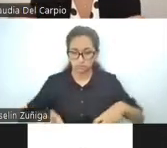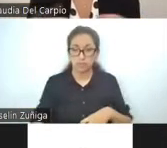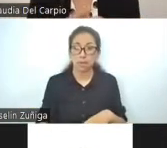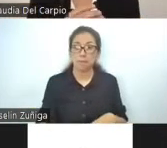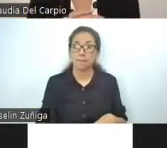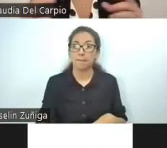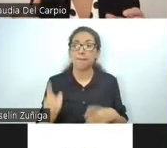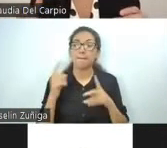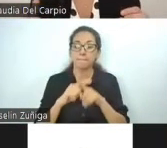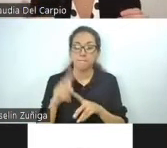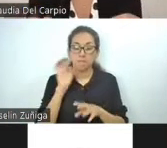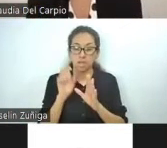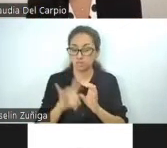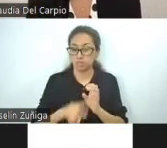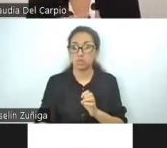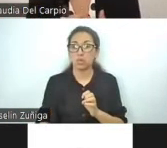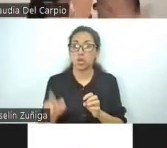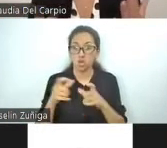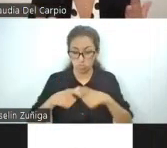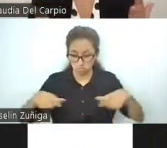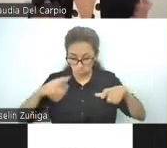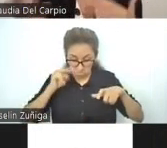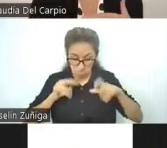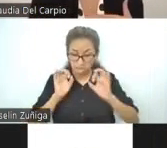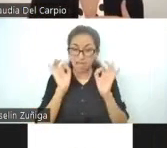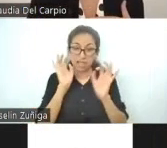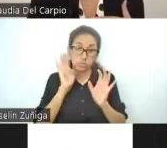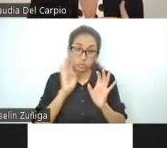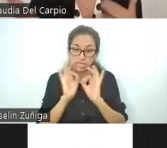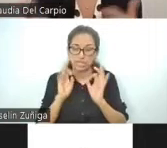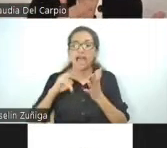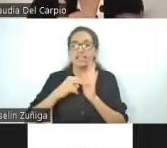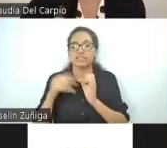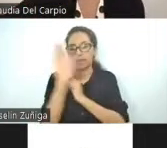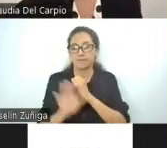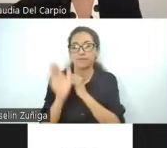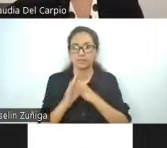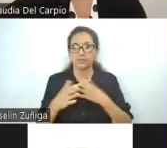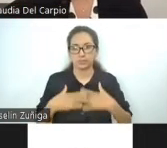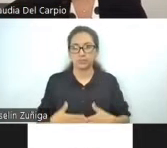es normal y usar un protector para no manchar la truza está protegiendo tu calzón y no tu vulva.